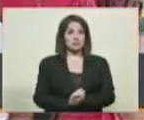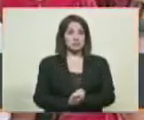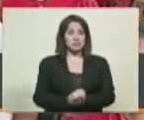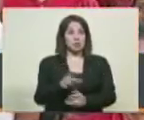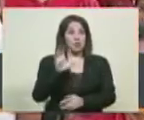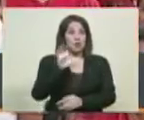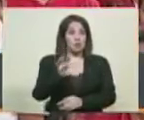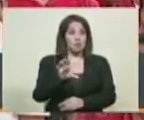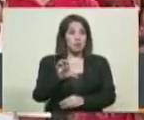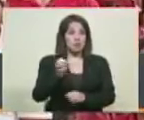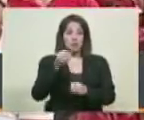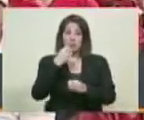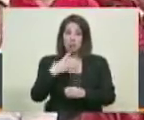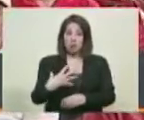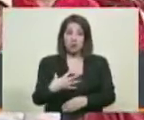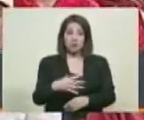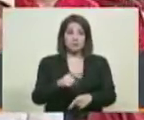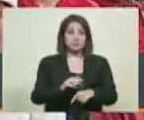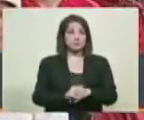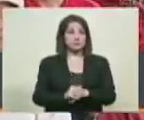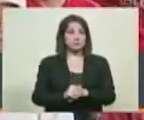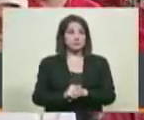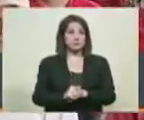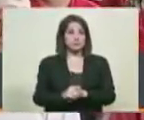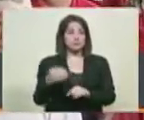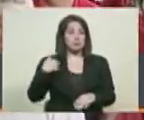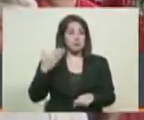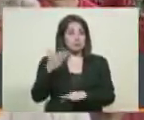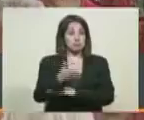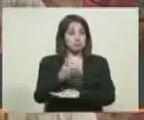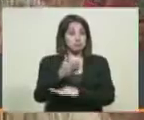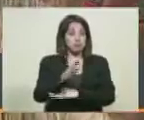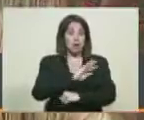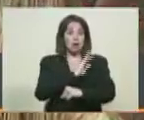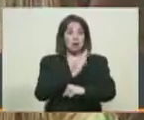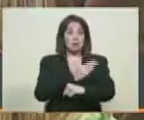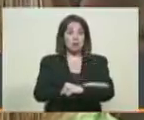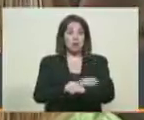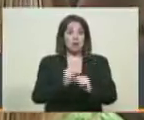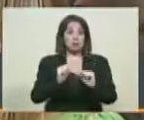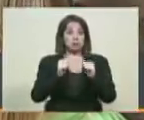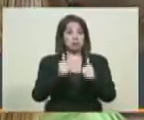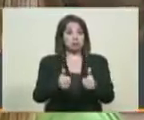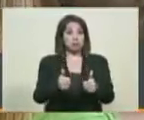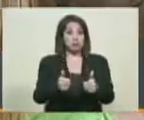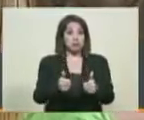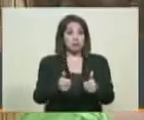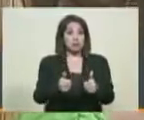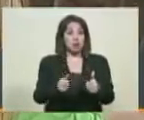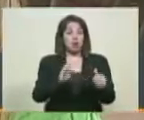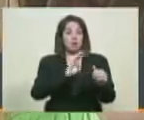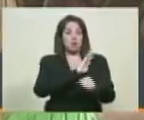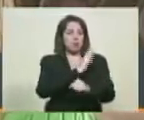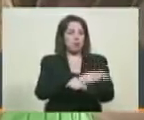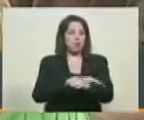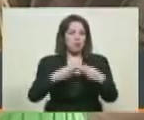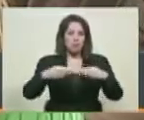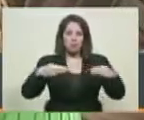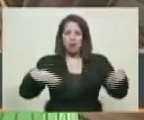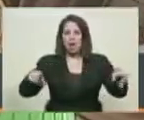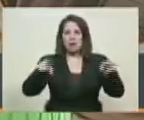buena. Nosotros tenemos que acudir al poder originario permanente, que es el poder popular,